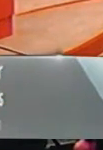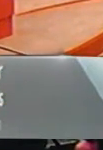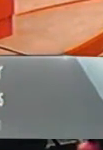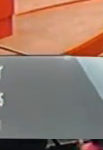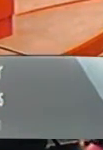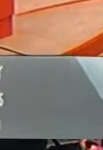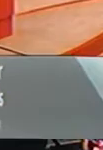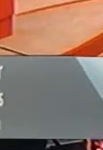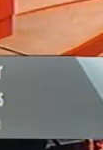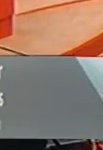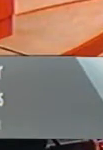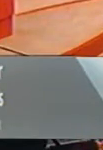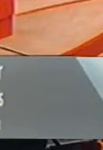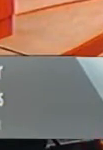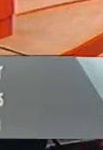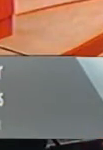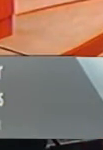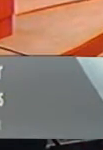Sí.